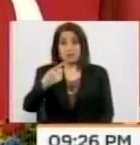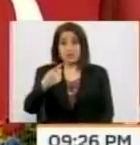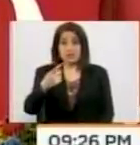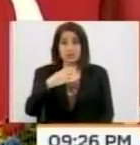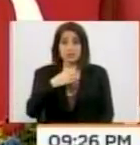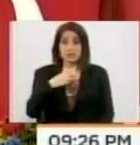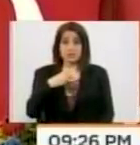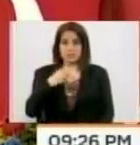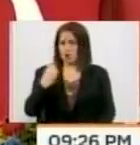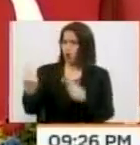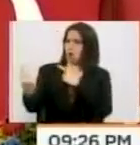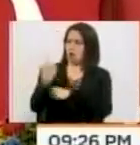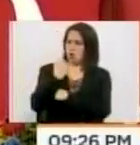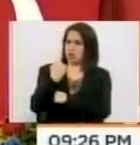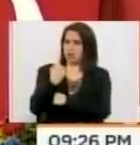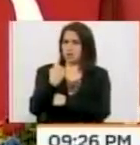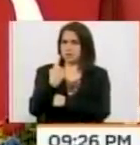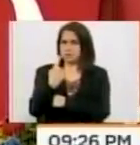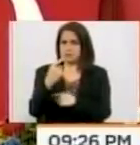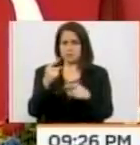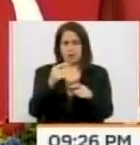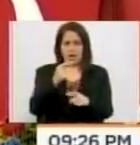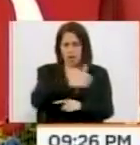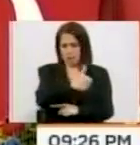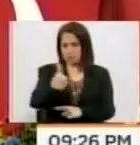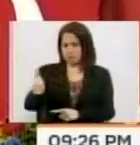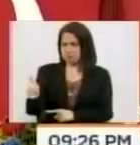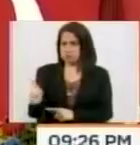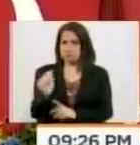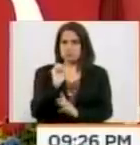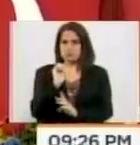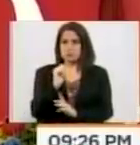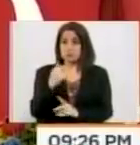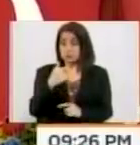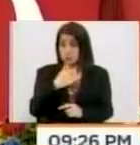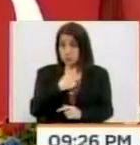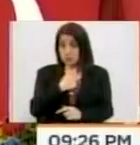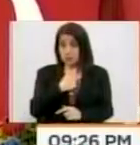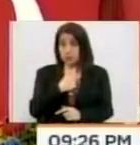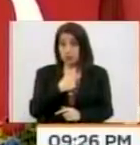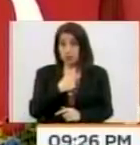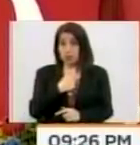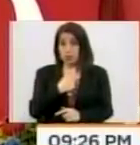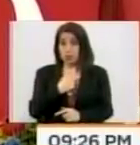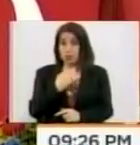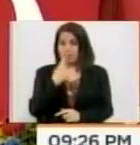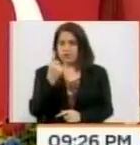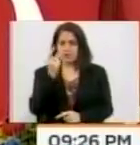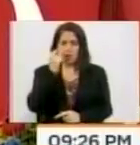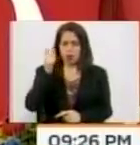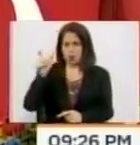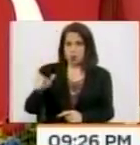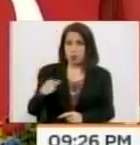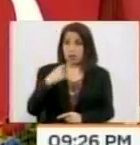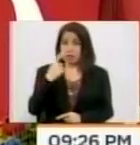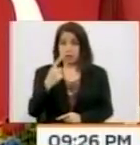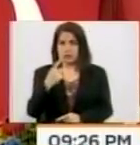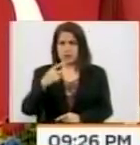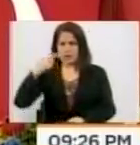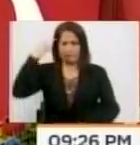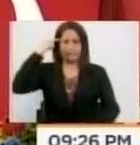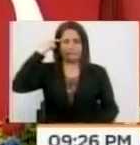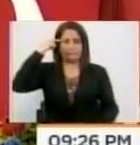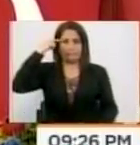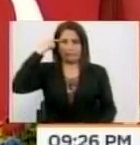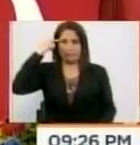nos dio la instrucción, la orden a varios. Y yo, como soy, uno tiene, dijera González López, que uno tiene el cuartel metido en la